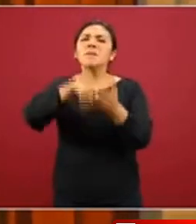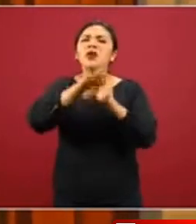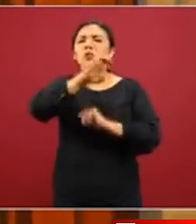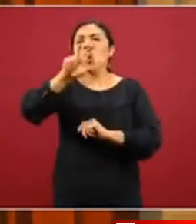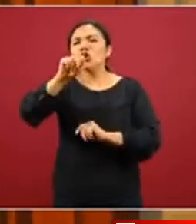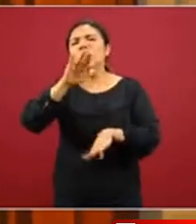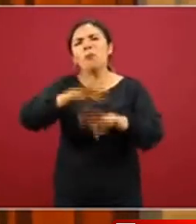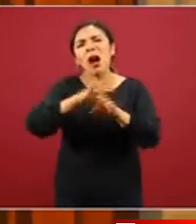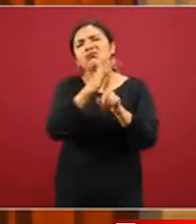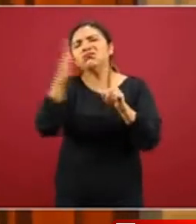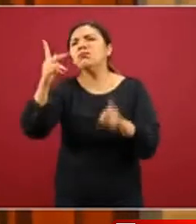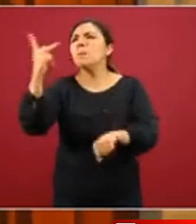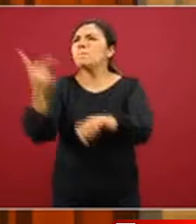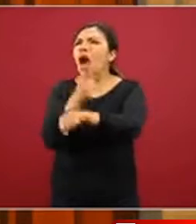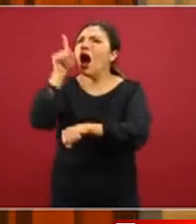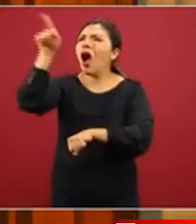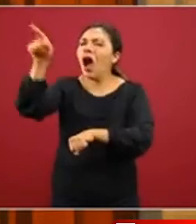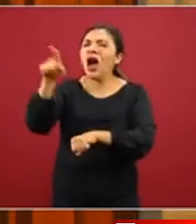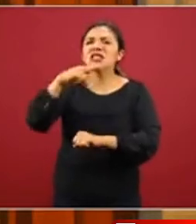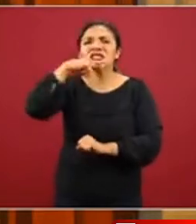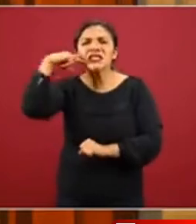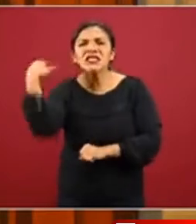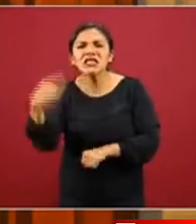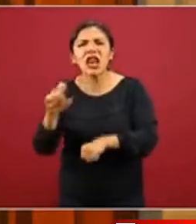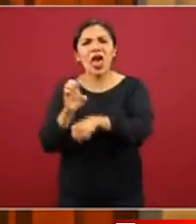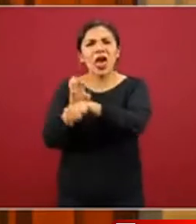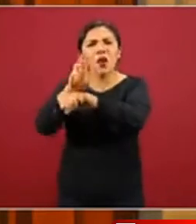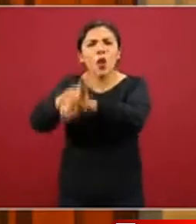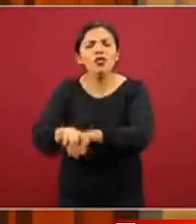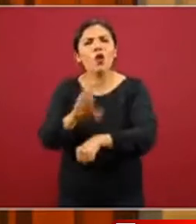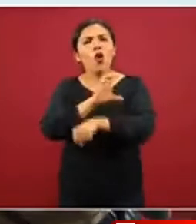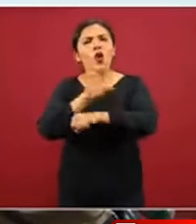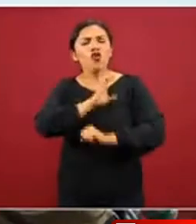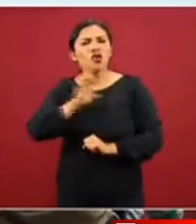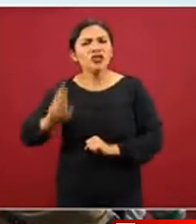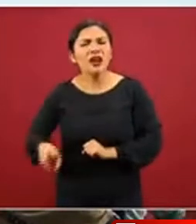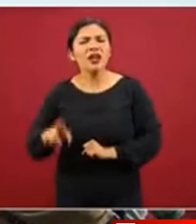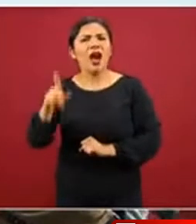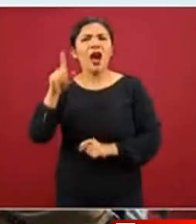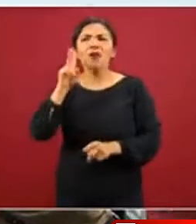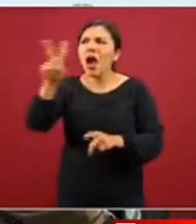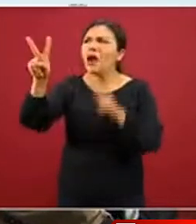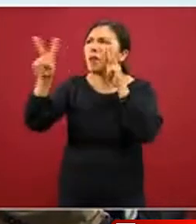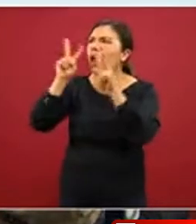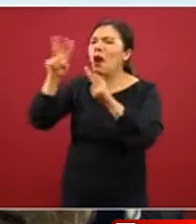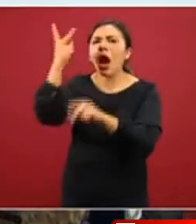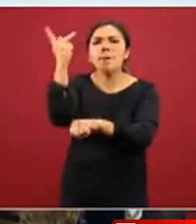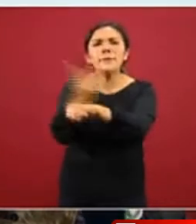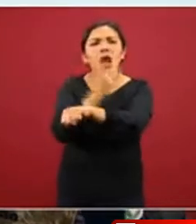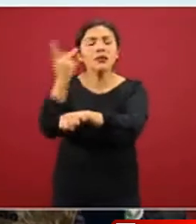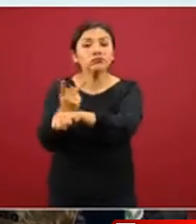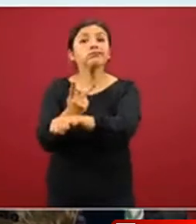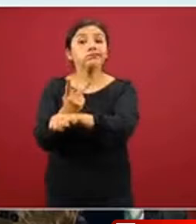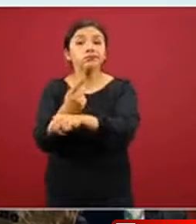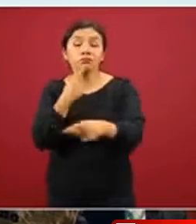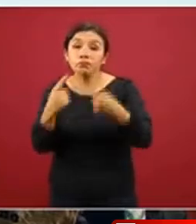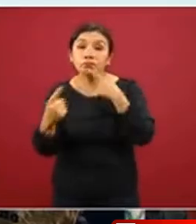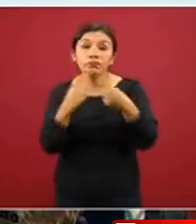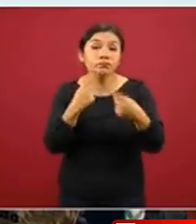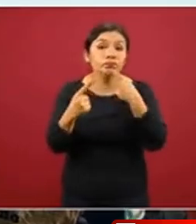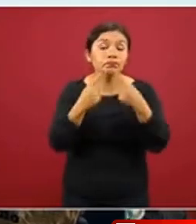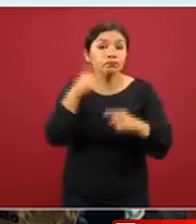80s en Chile, en Ecuador, en Costa Rica y en otros países. Entonces, la Organización de Naciones